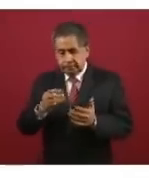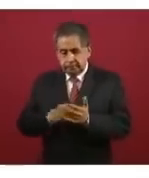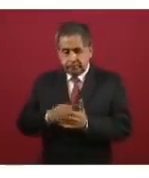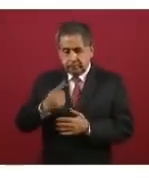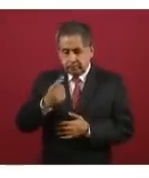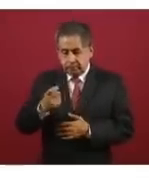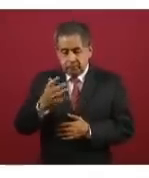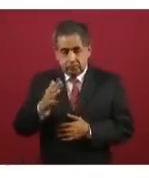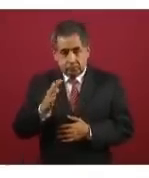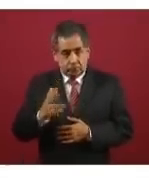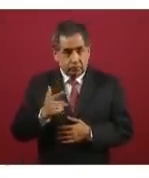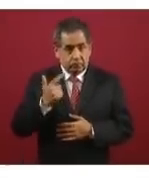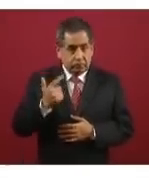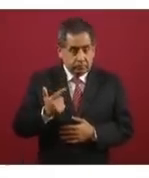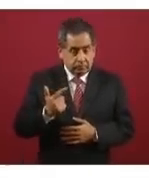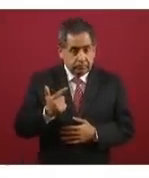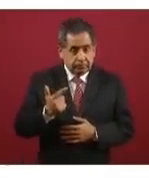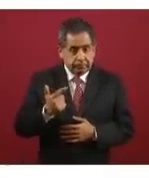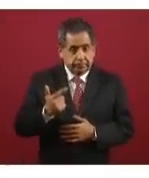23.157